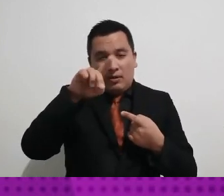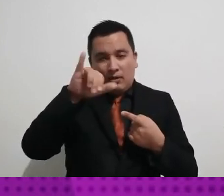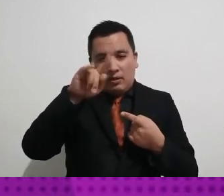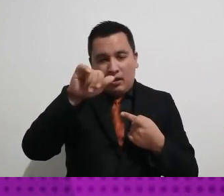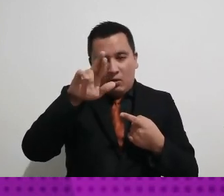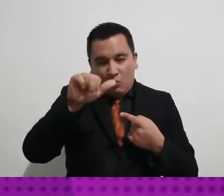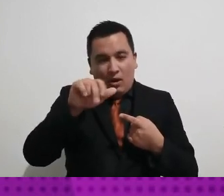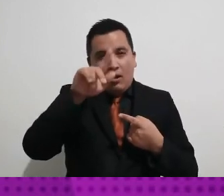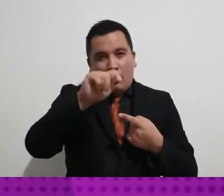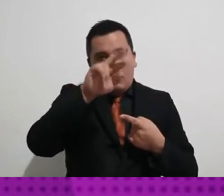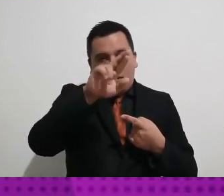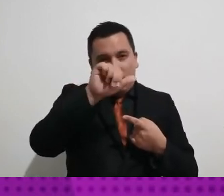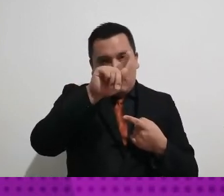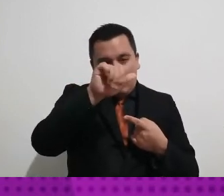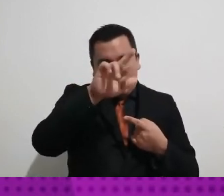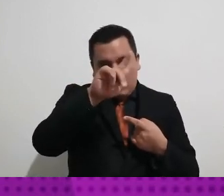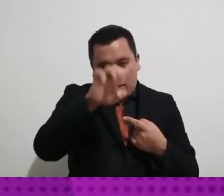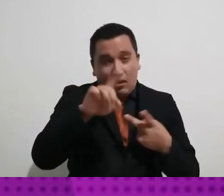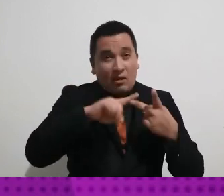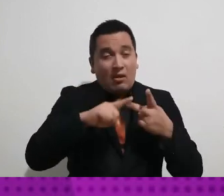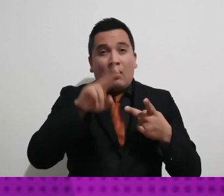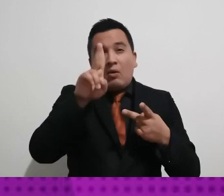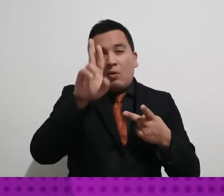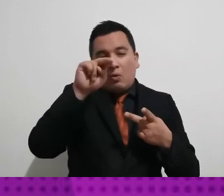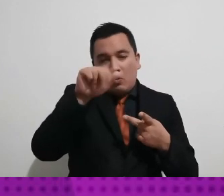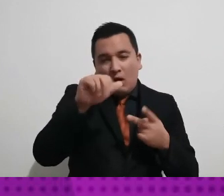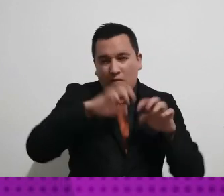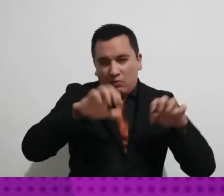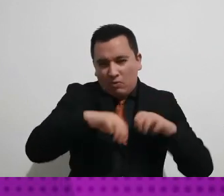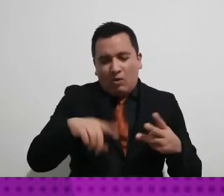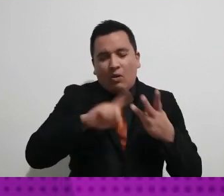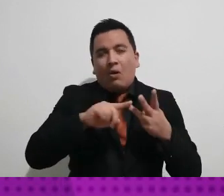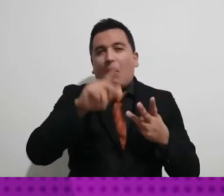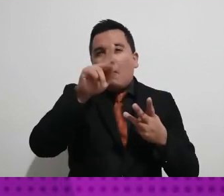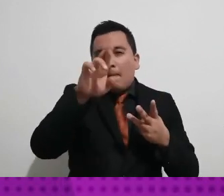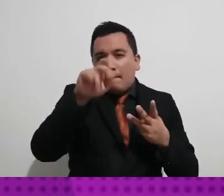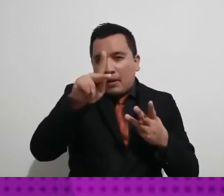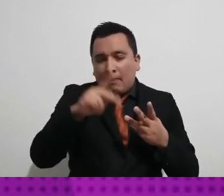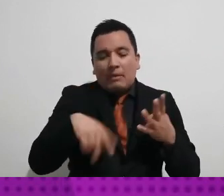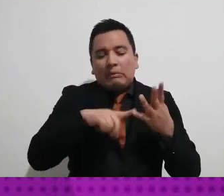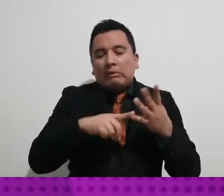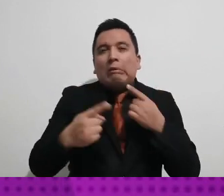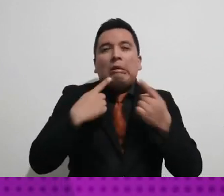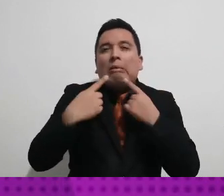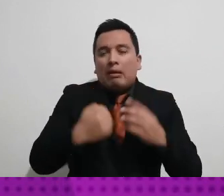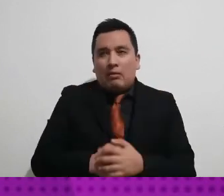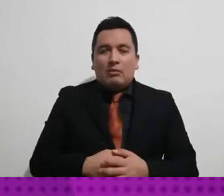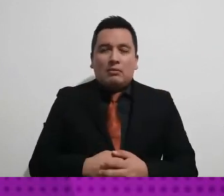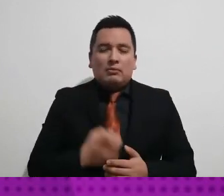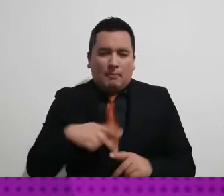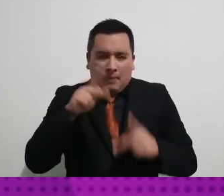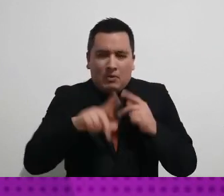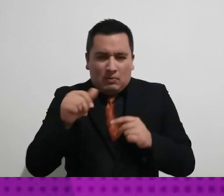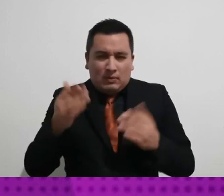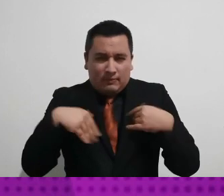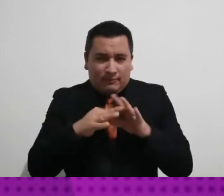candidatura transparente. Me gustaría hablar de la urna electrónica, cuáles fueron los resultados, el PREP y también los debates. ¿Qué